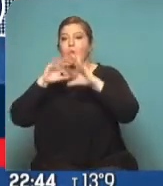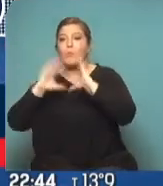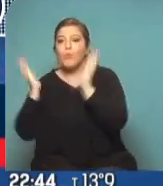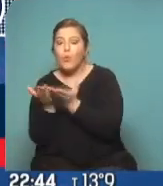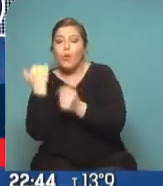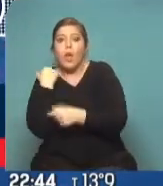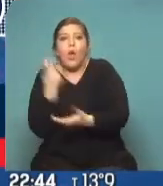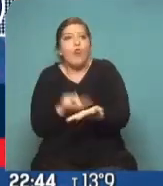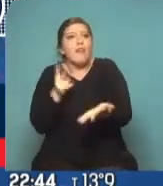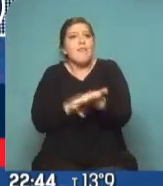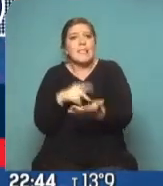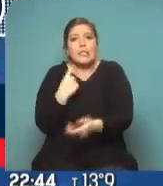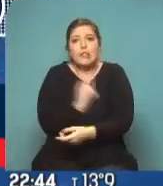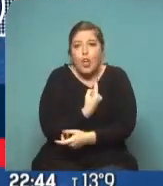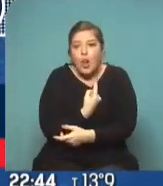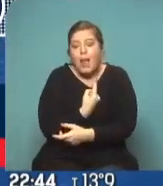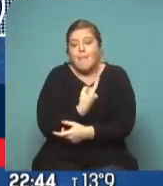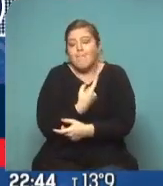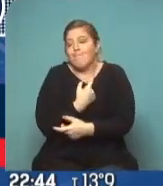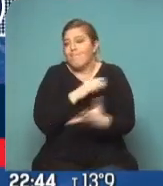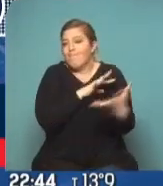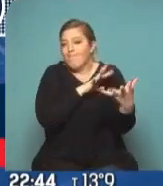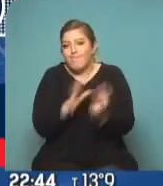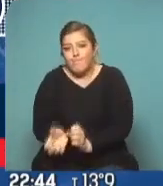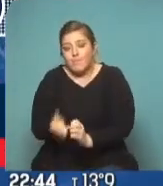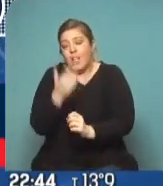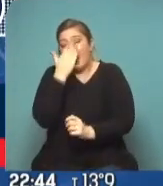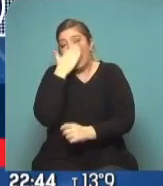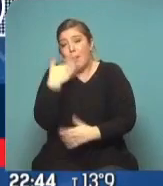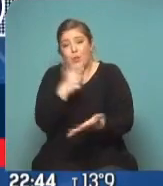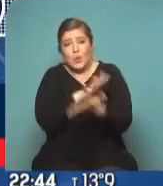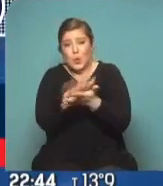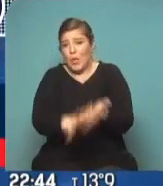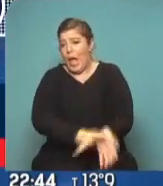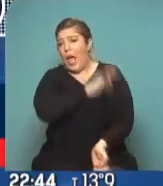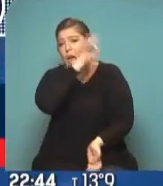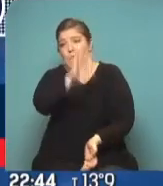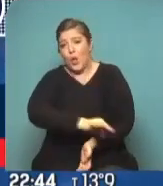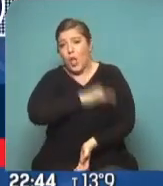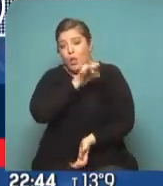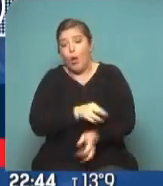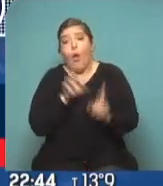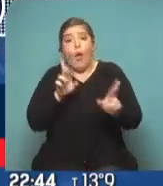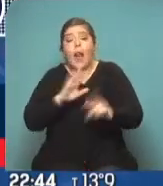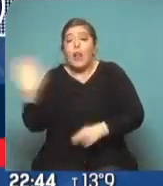que nos va a costar muchísimos años. Entonces, espero que todos colaboren para que eso no suceda.